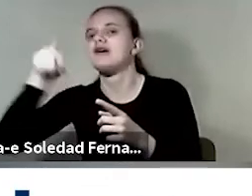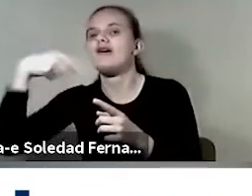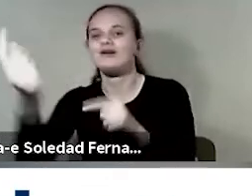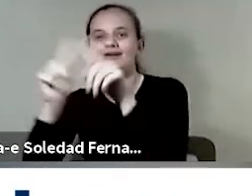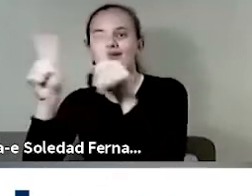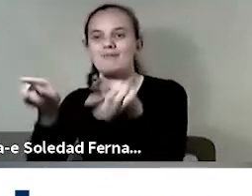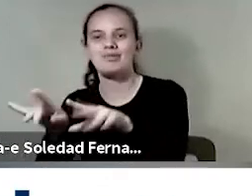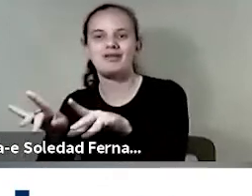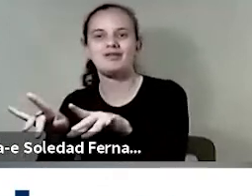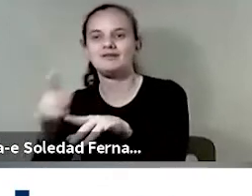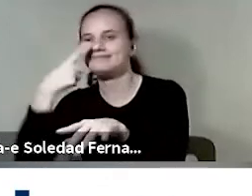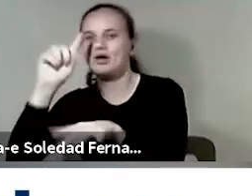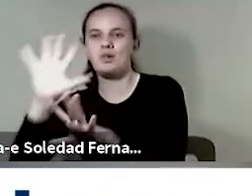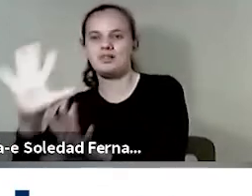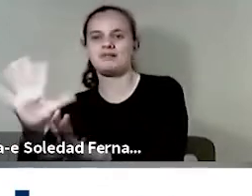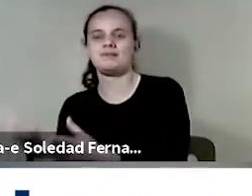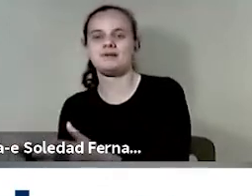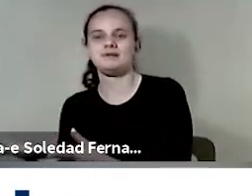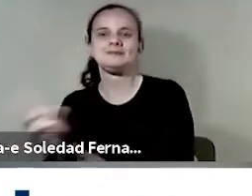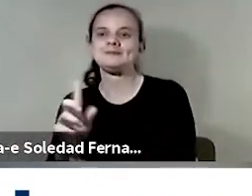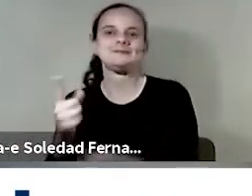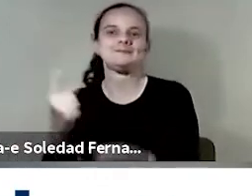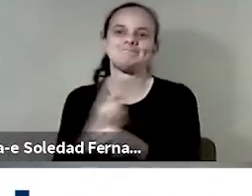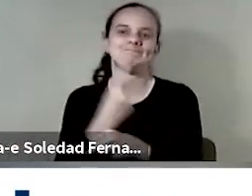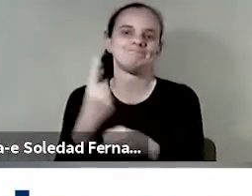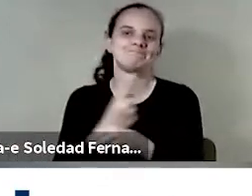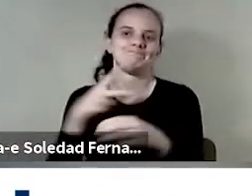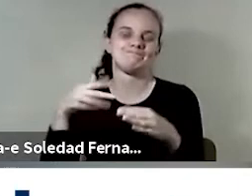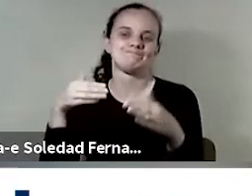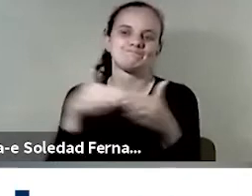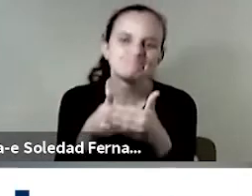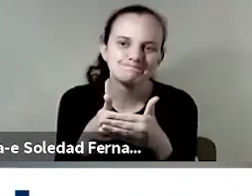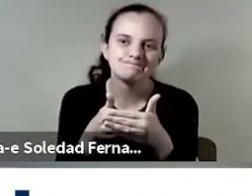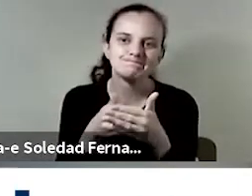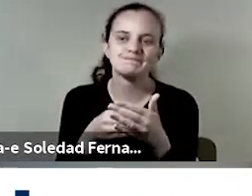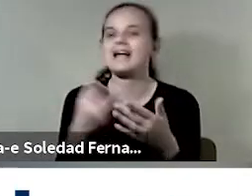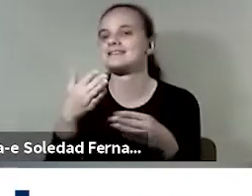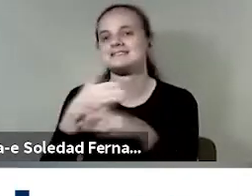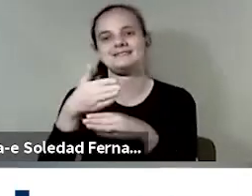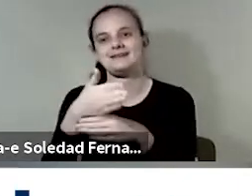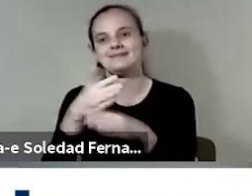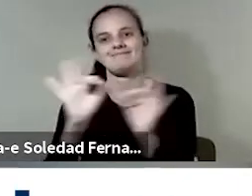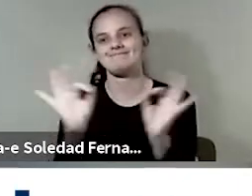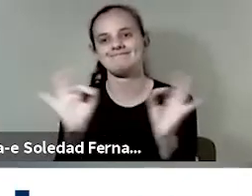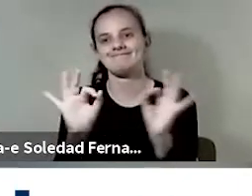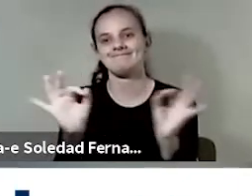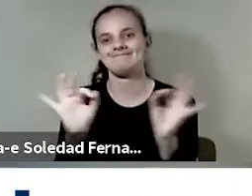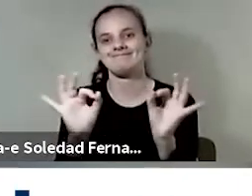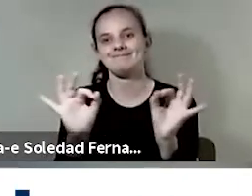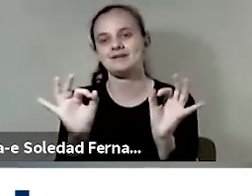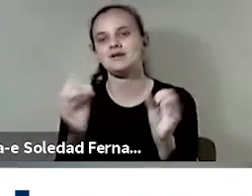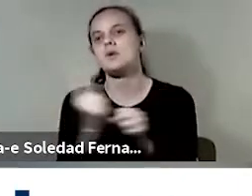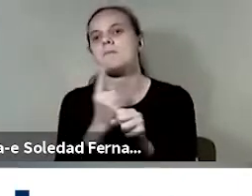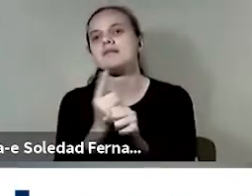conector igualdad? Y van a necesitar una Mac o una computadora de última generación para poder acceder. Estoy impidiendo